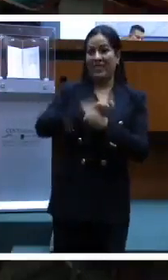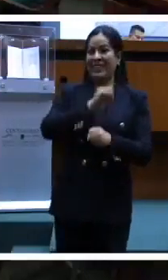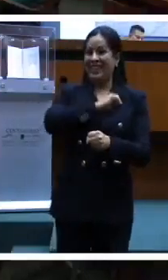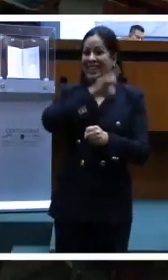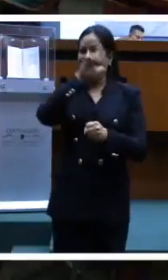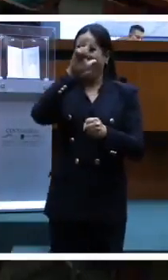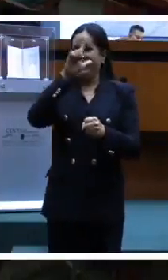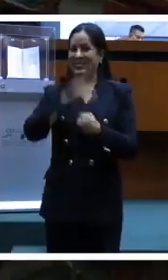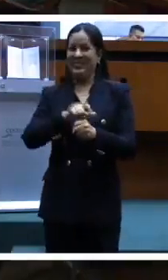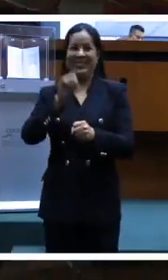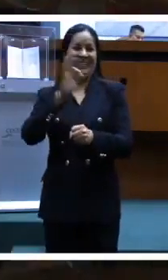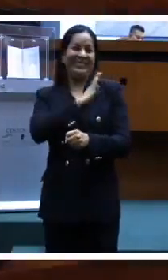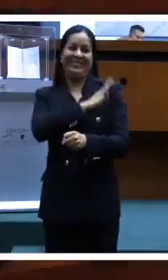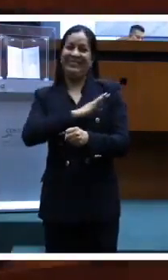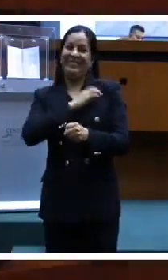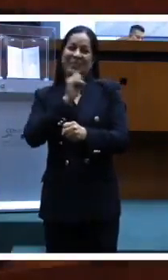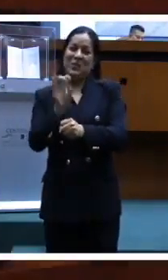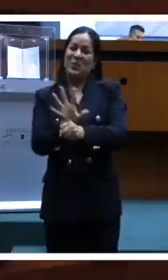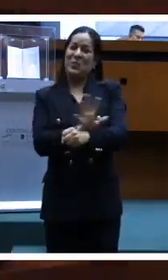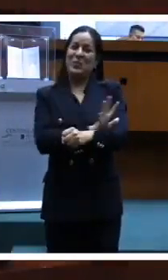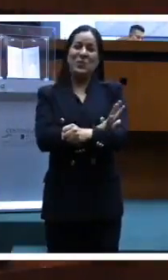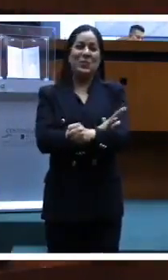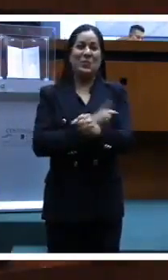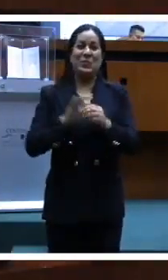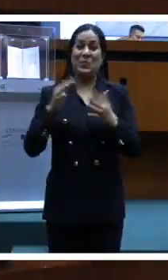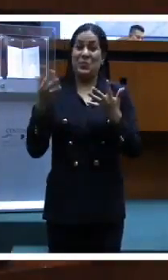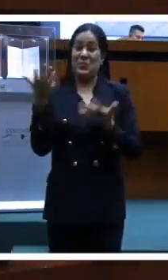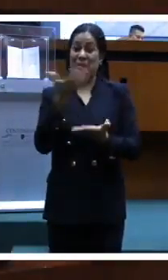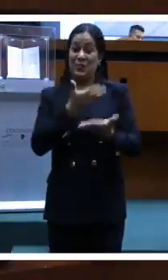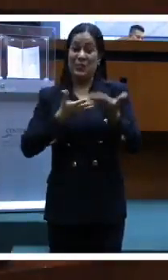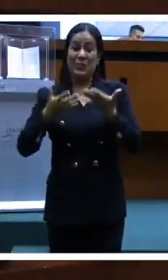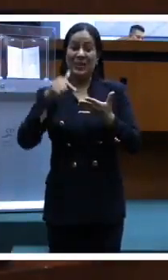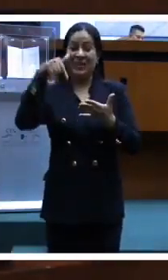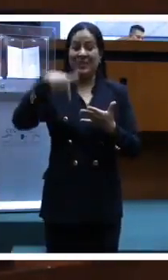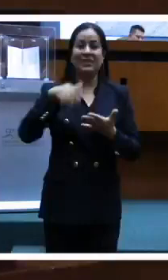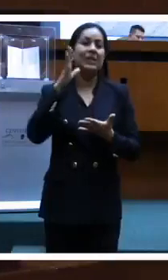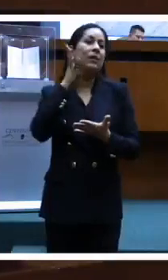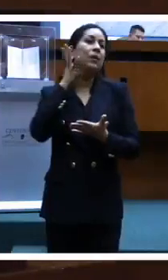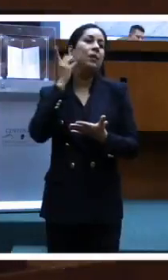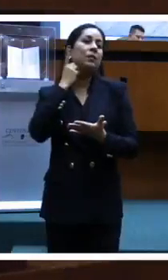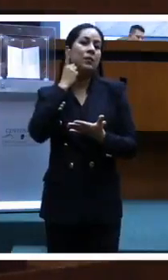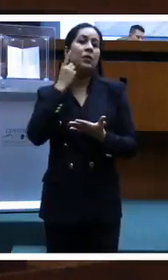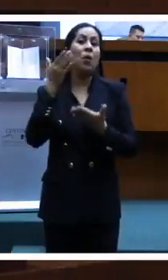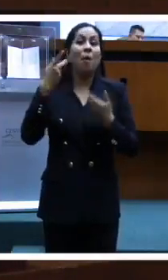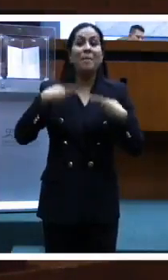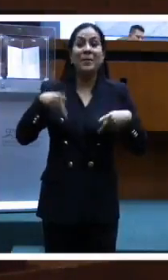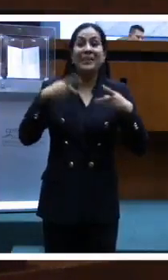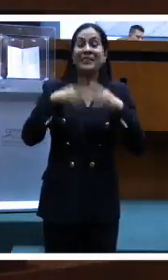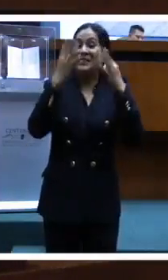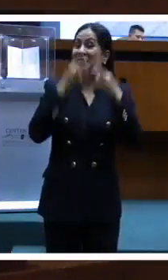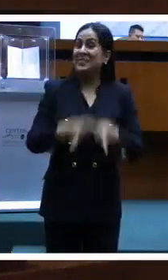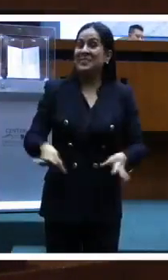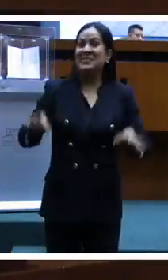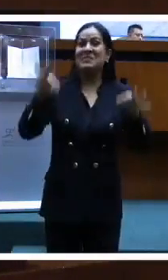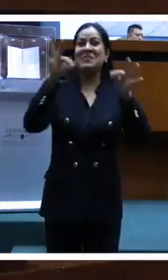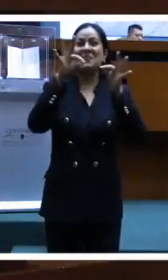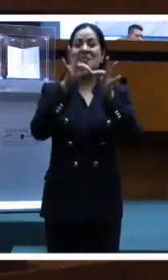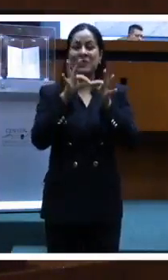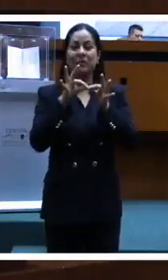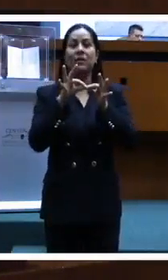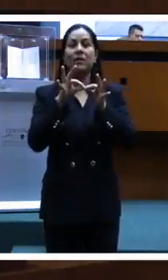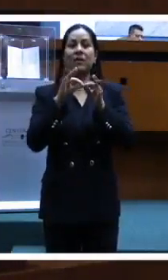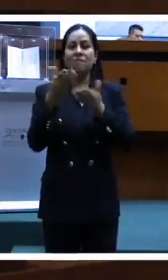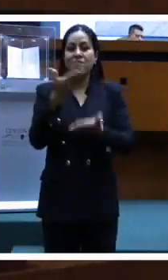muy especial y me llena de felicidad estar rodeada en este emblemático congreso de nuestro estado con personas tan importantes